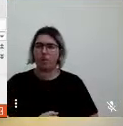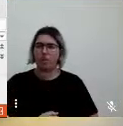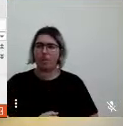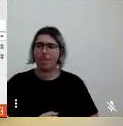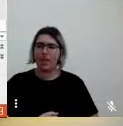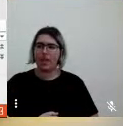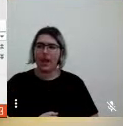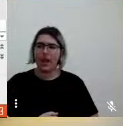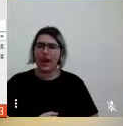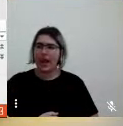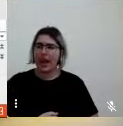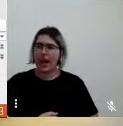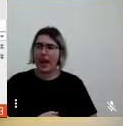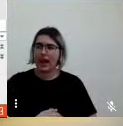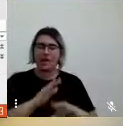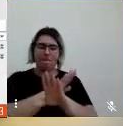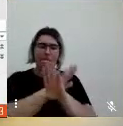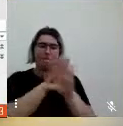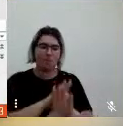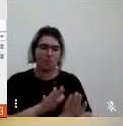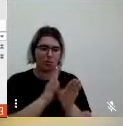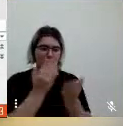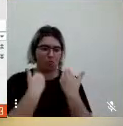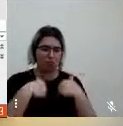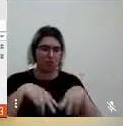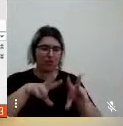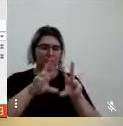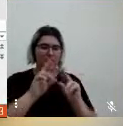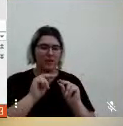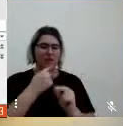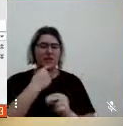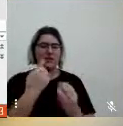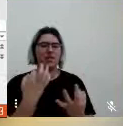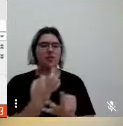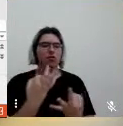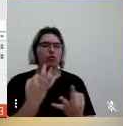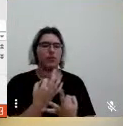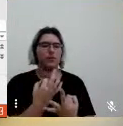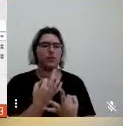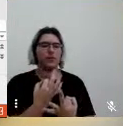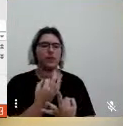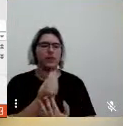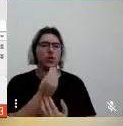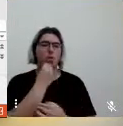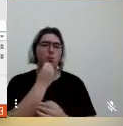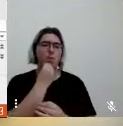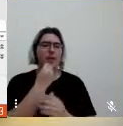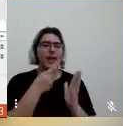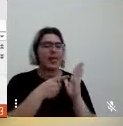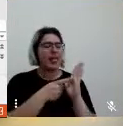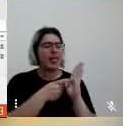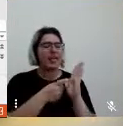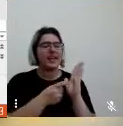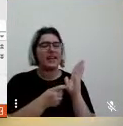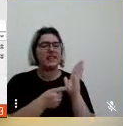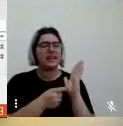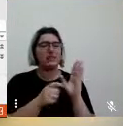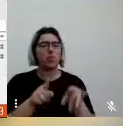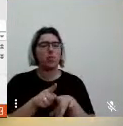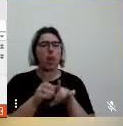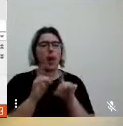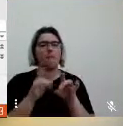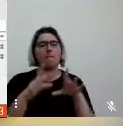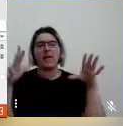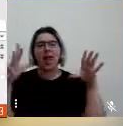último, que ya termino, es deciros que no hay dietas milagros para la microbiota ni para